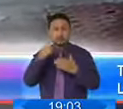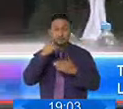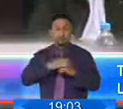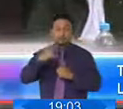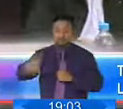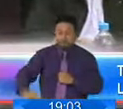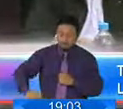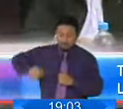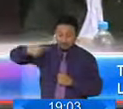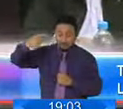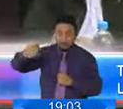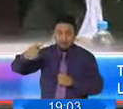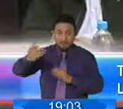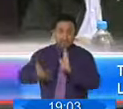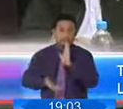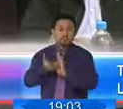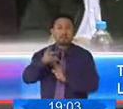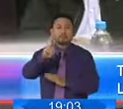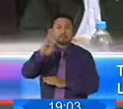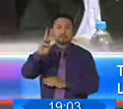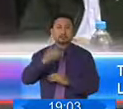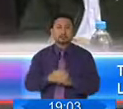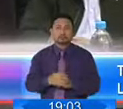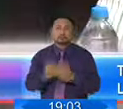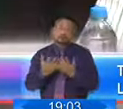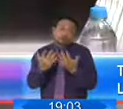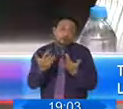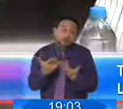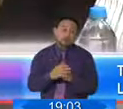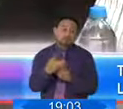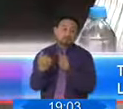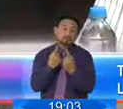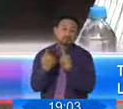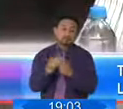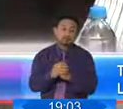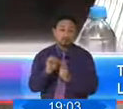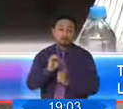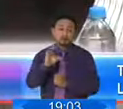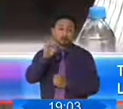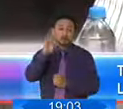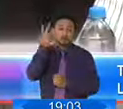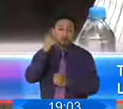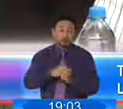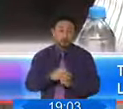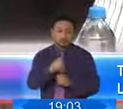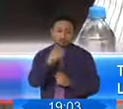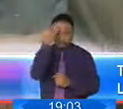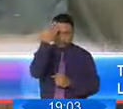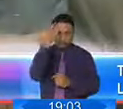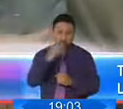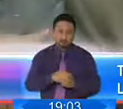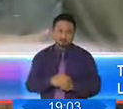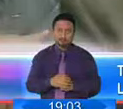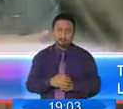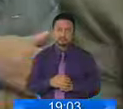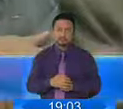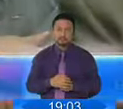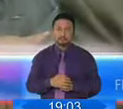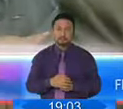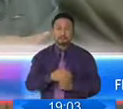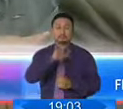llantas. Están a la espera de la instalación de mesas de diálogo, sino en 8 días. Ya saben qué hacer. Que en cuanto